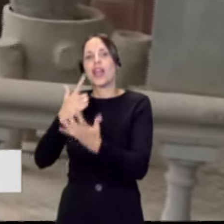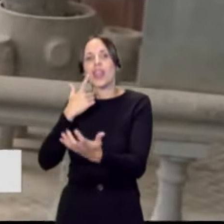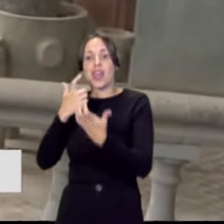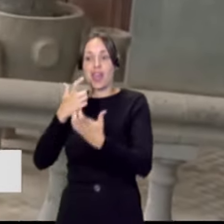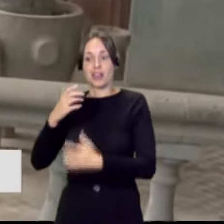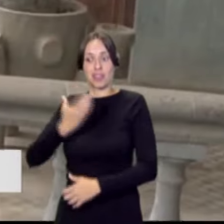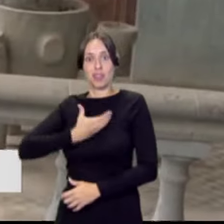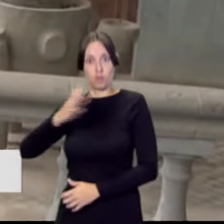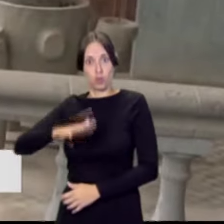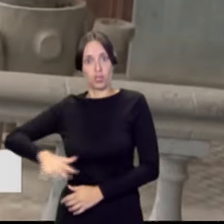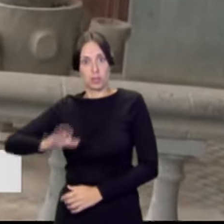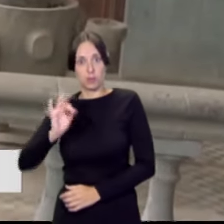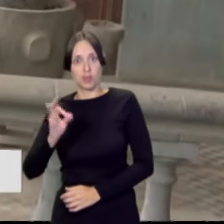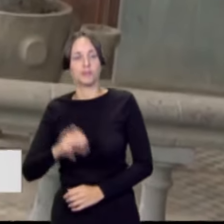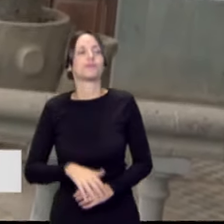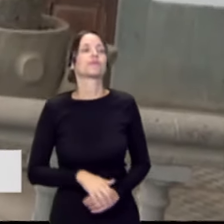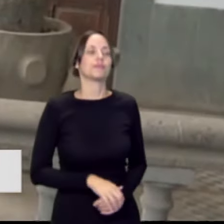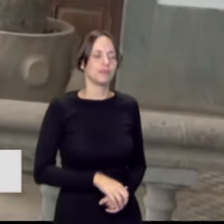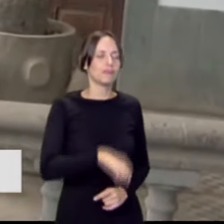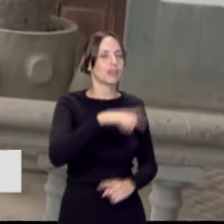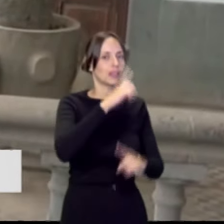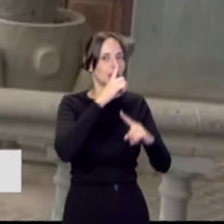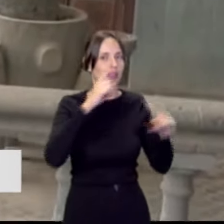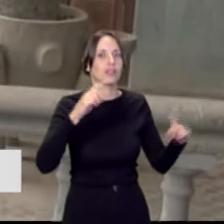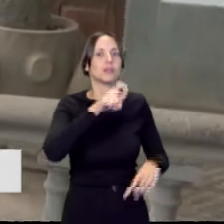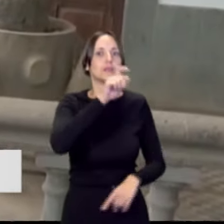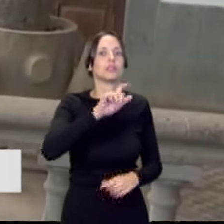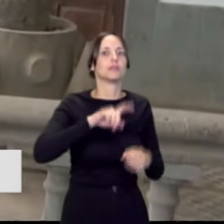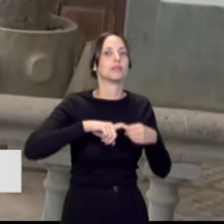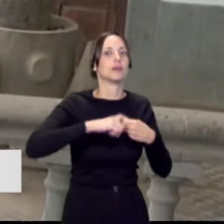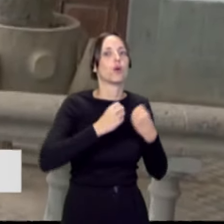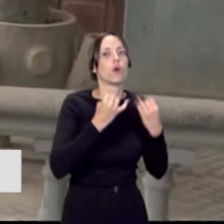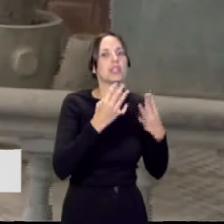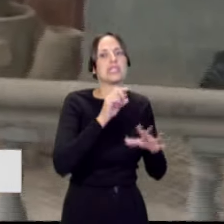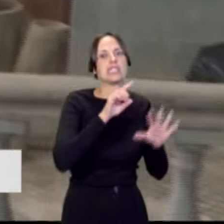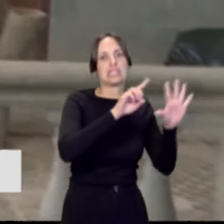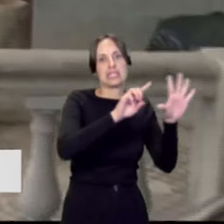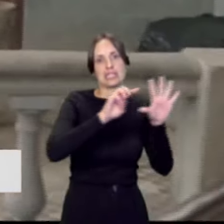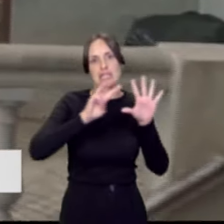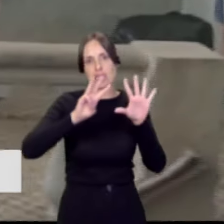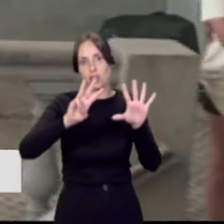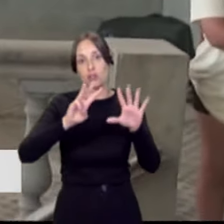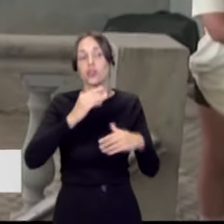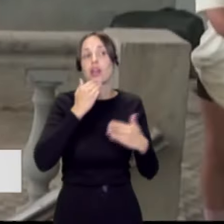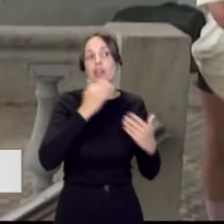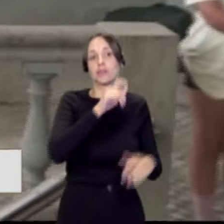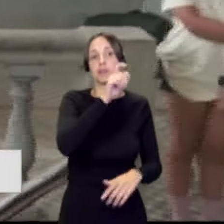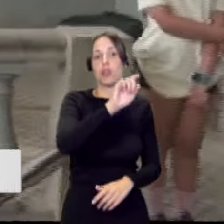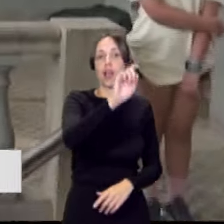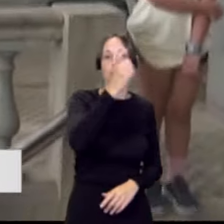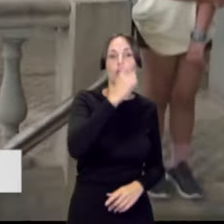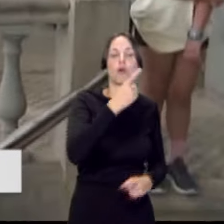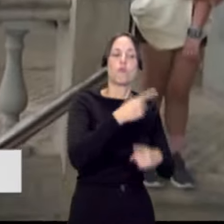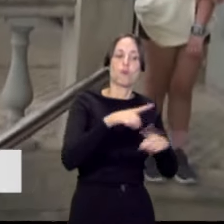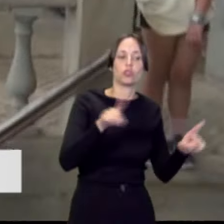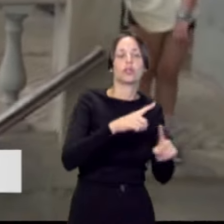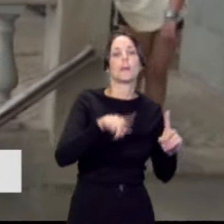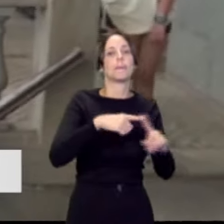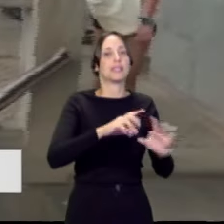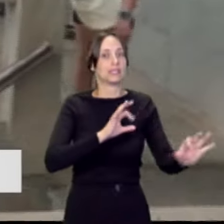hemos llegado a unos 68 participantes entre el alumnado de música y teatro de las escuelas artísticas de la